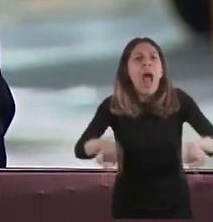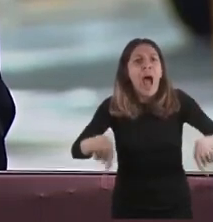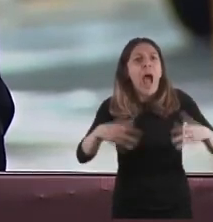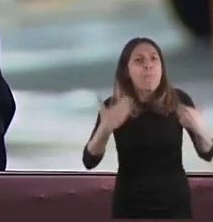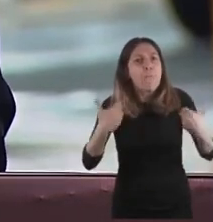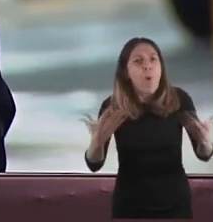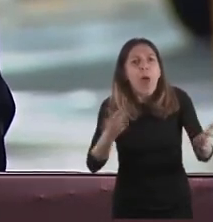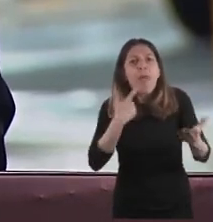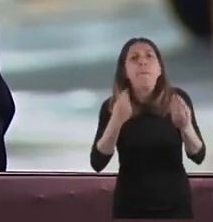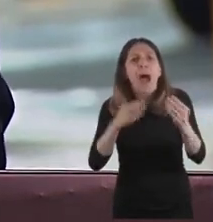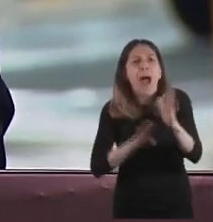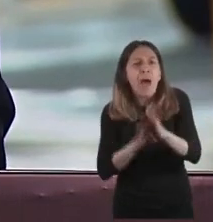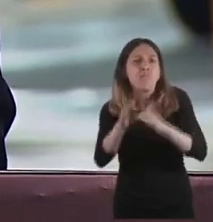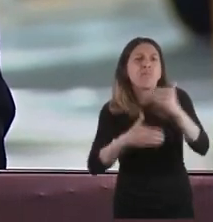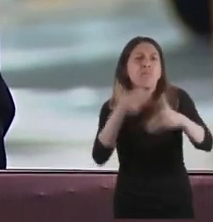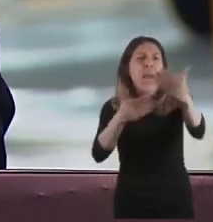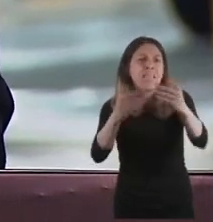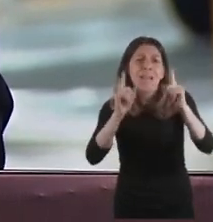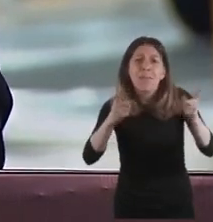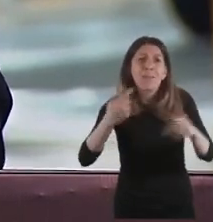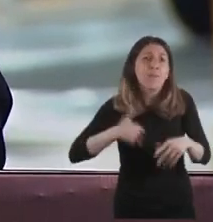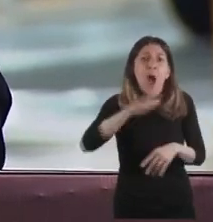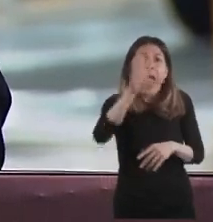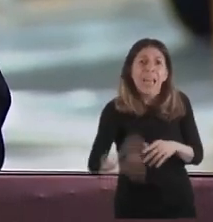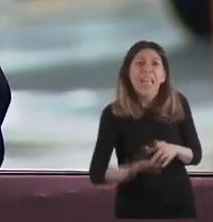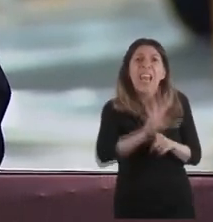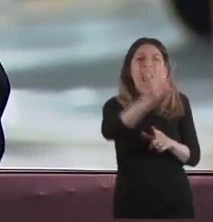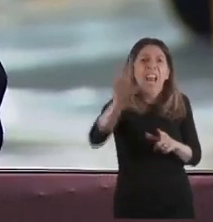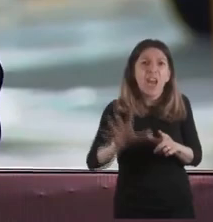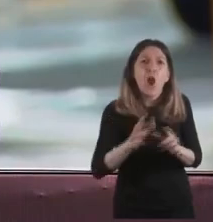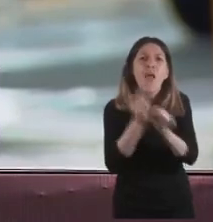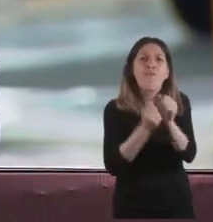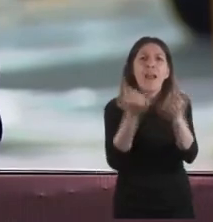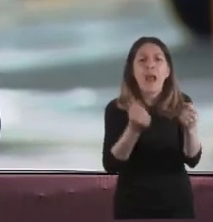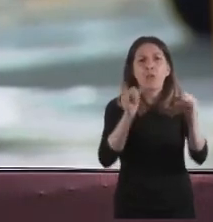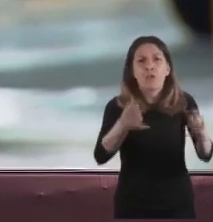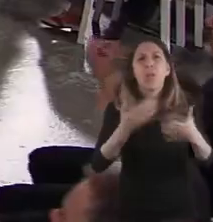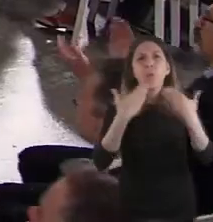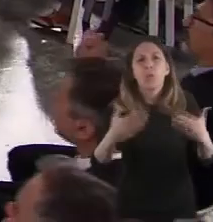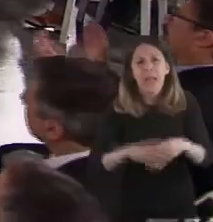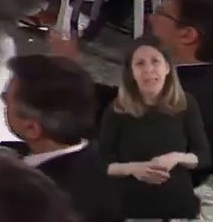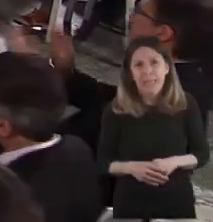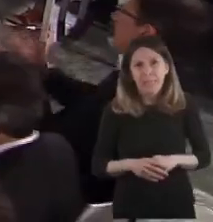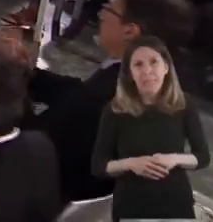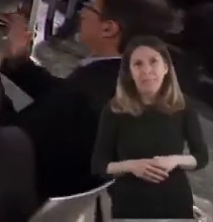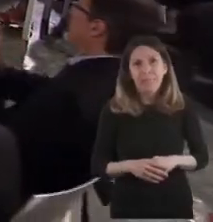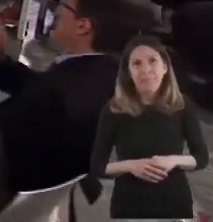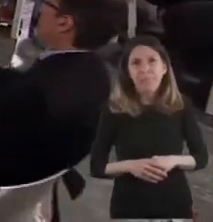creciendo como jugadores regionales y globales en el sector automotriz. Muchas gracias.